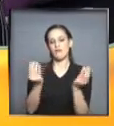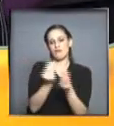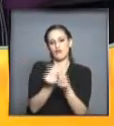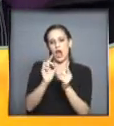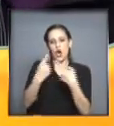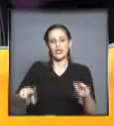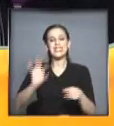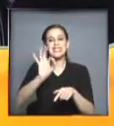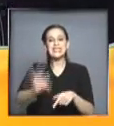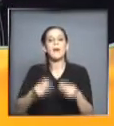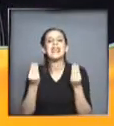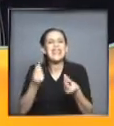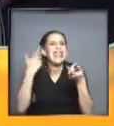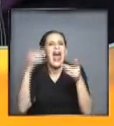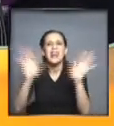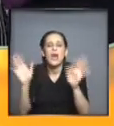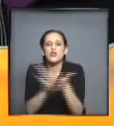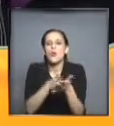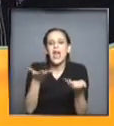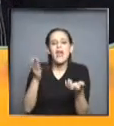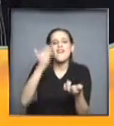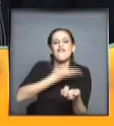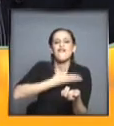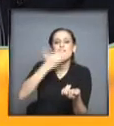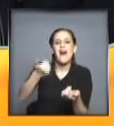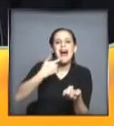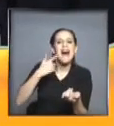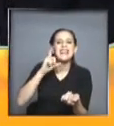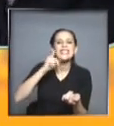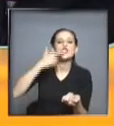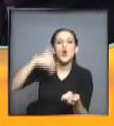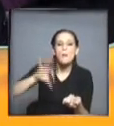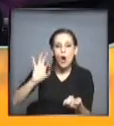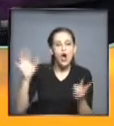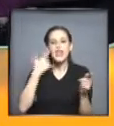tuvo nada que ver con el fascismo. Y por ejemplo en el golpe del 55,